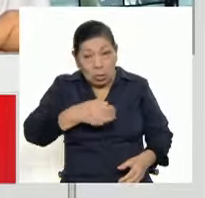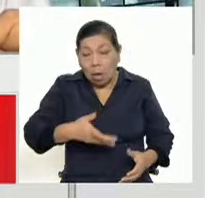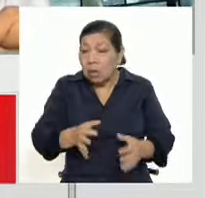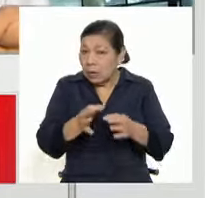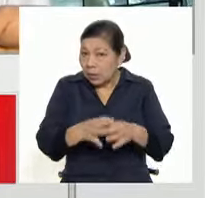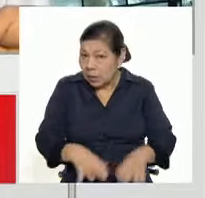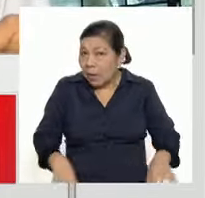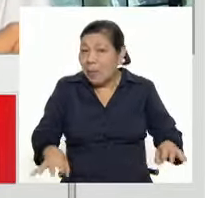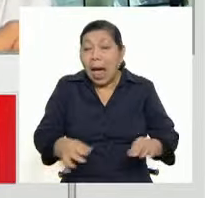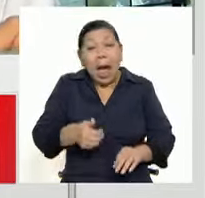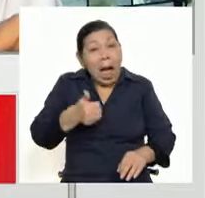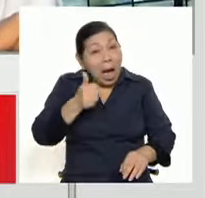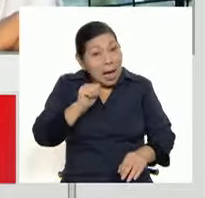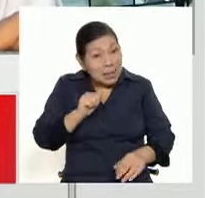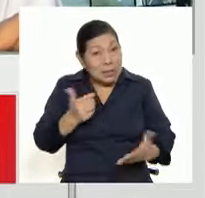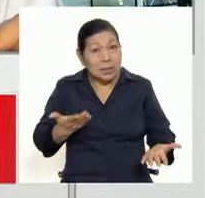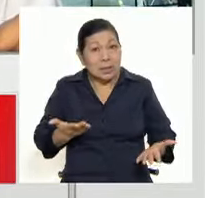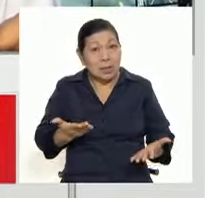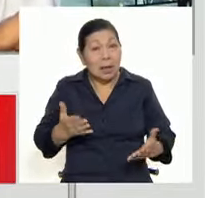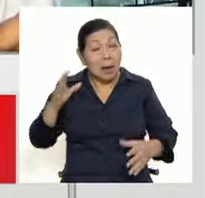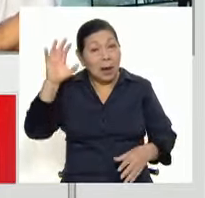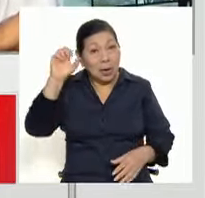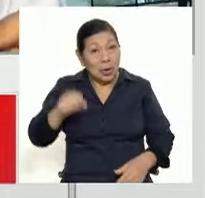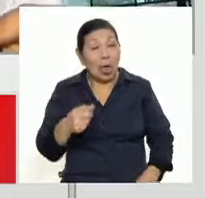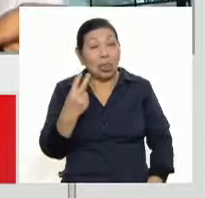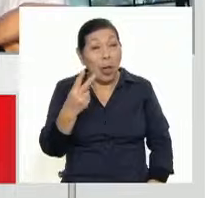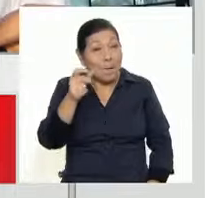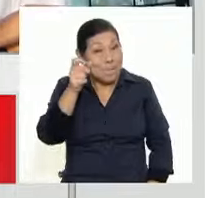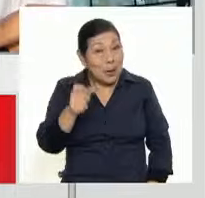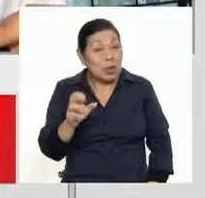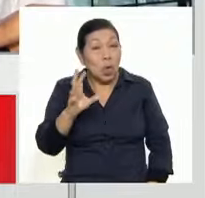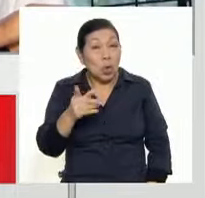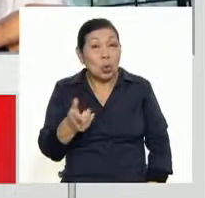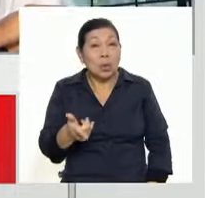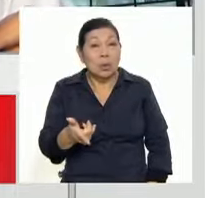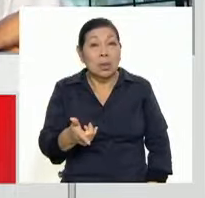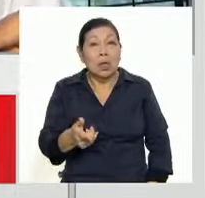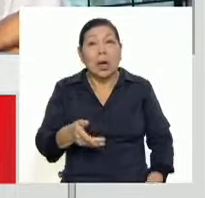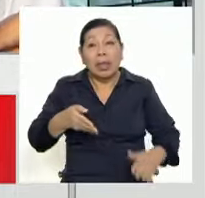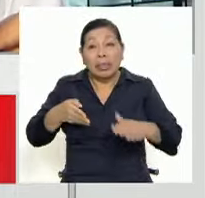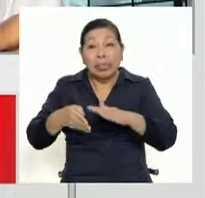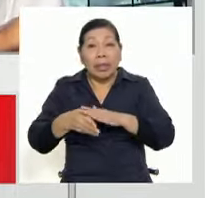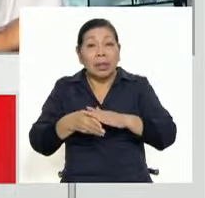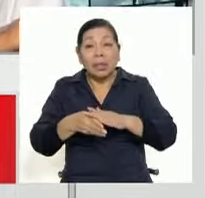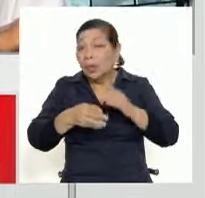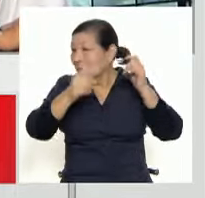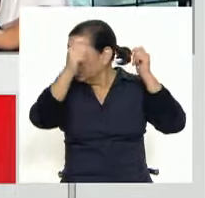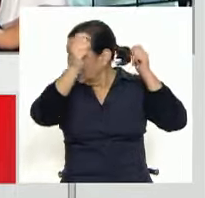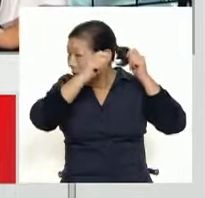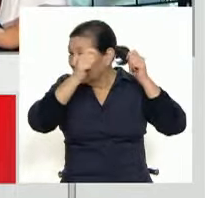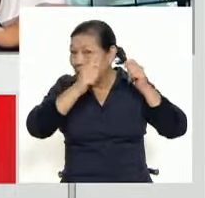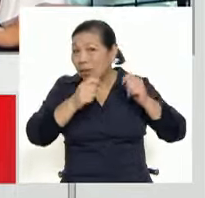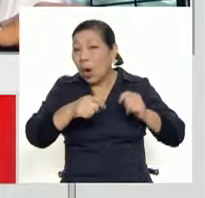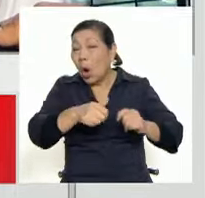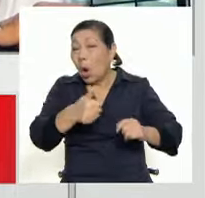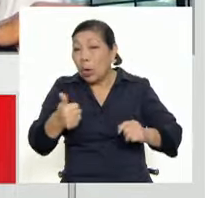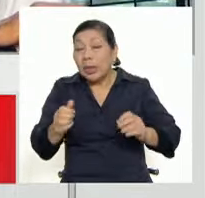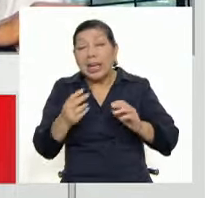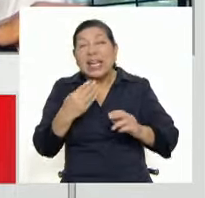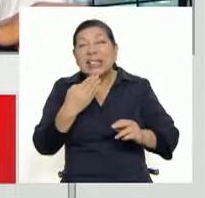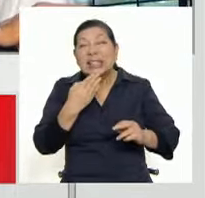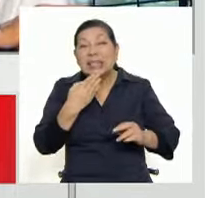muy importante. El día de ayer también ha habido una captura de dos personas que han robado a un salón de belleza y ayer el Grupo Terna lo